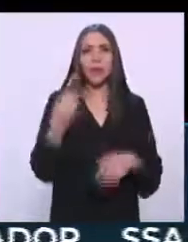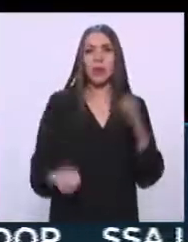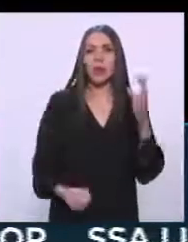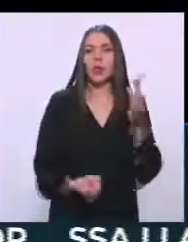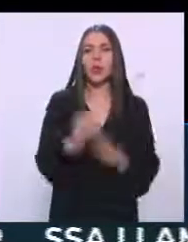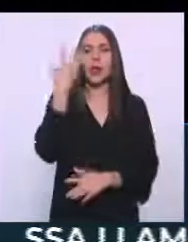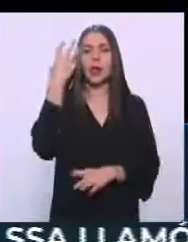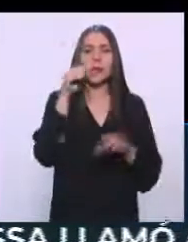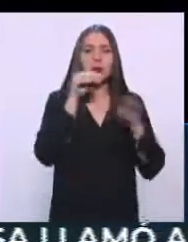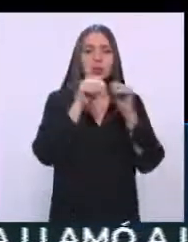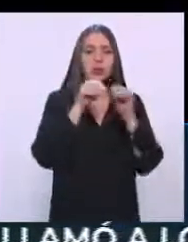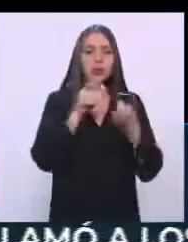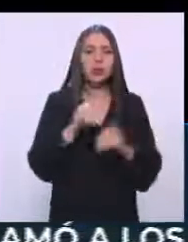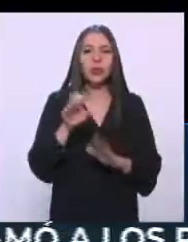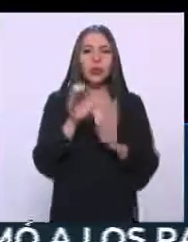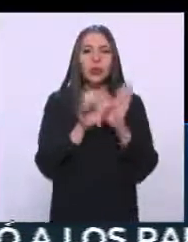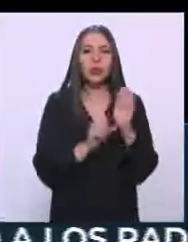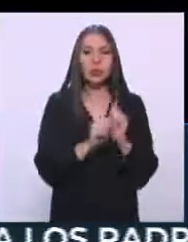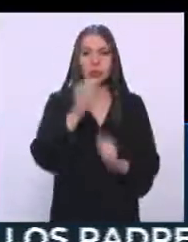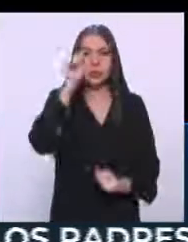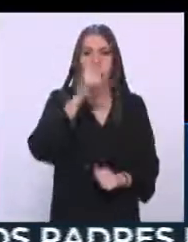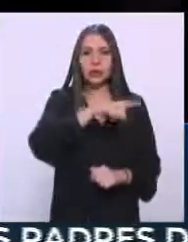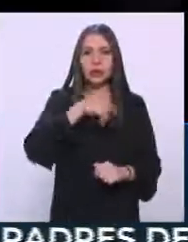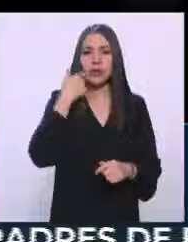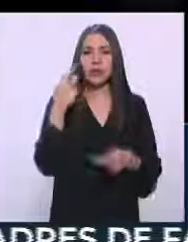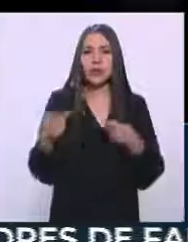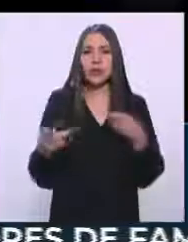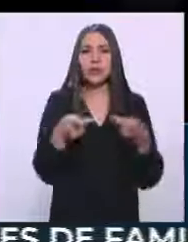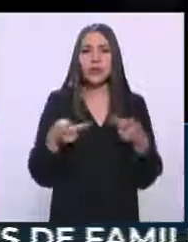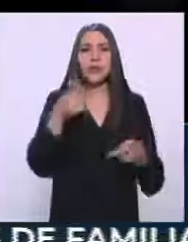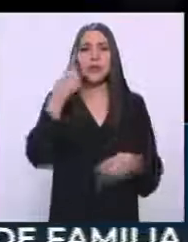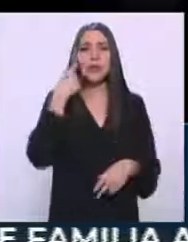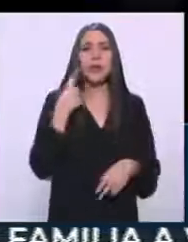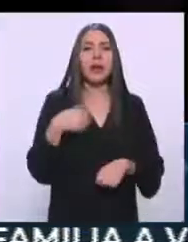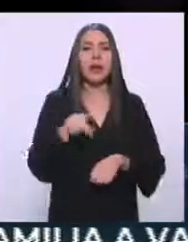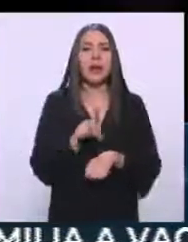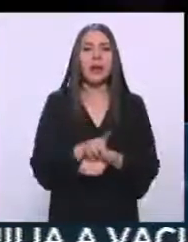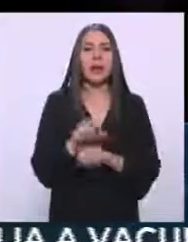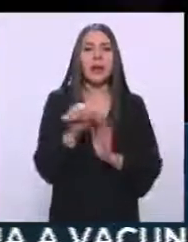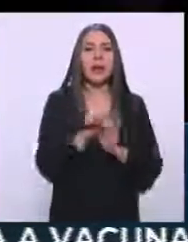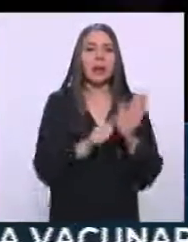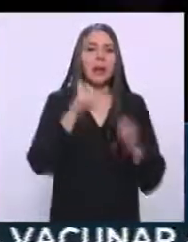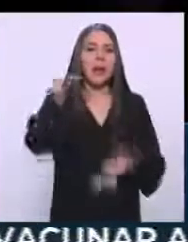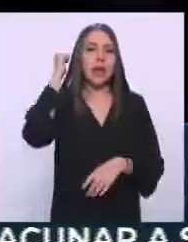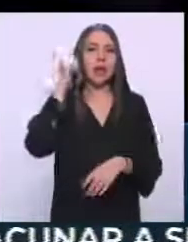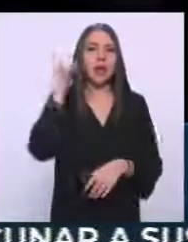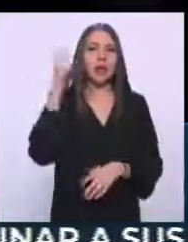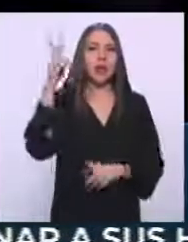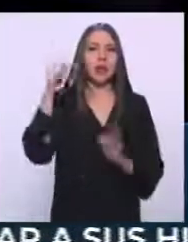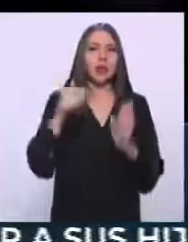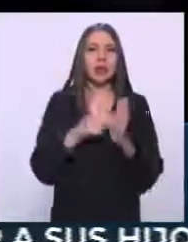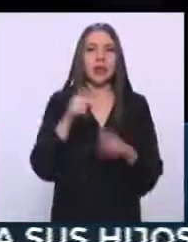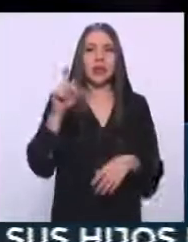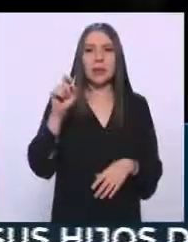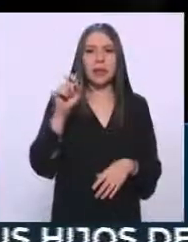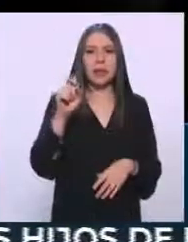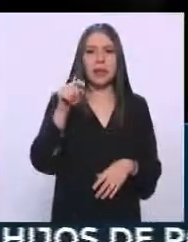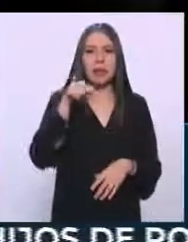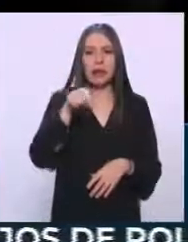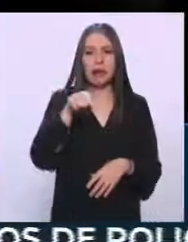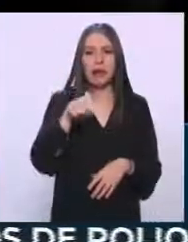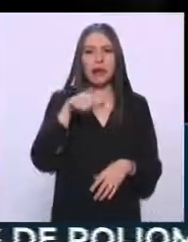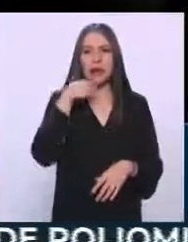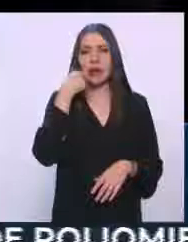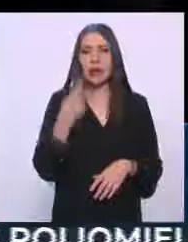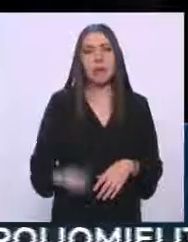que establecía como evento inicialmente el mes de abril del 2020 como la instancia plebiscitaria que se debió